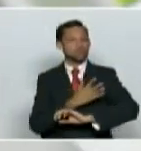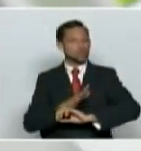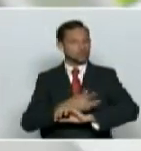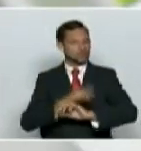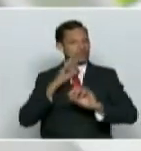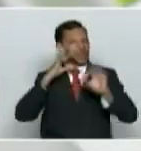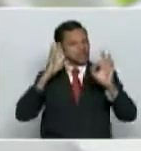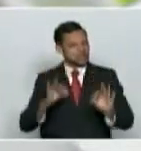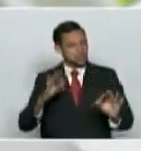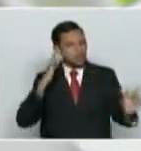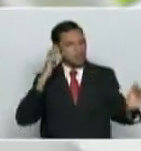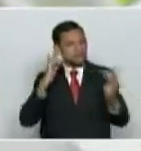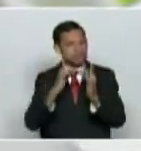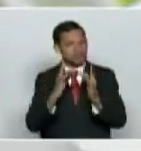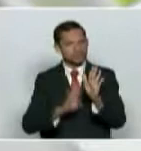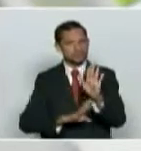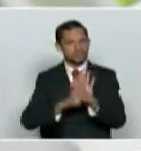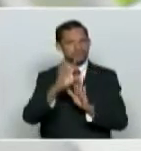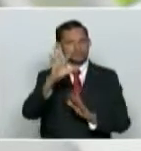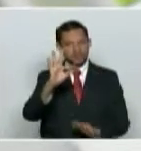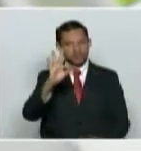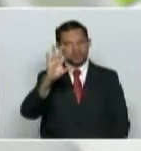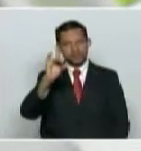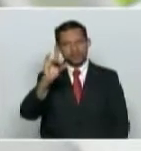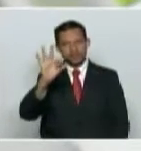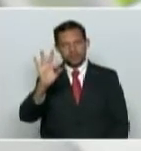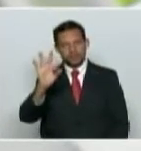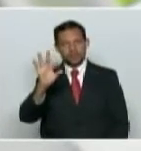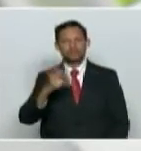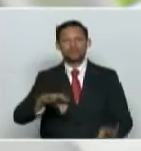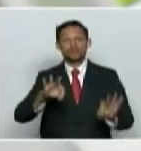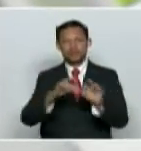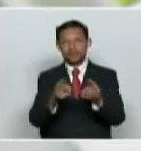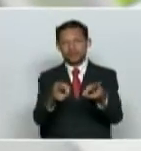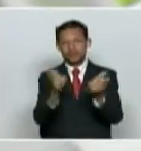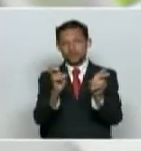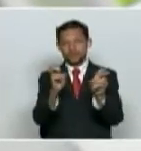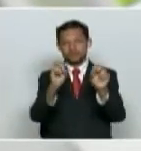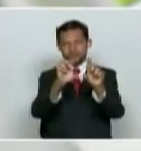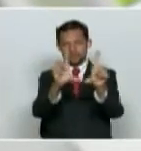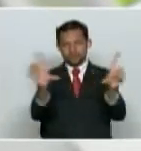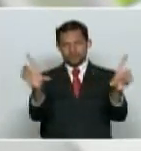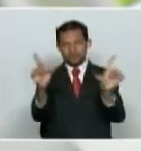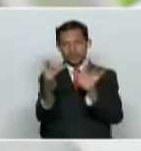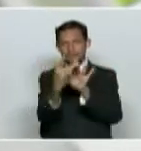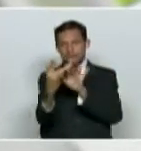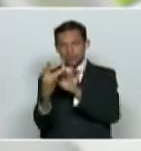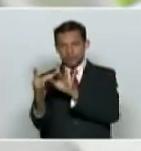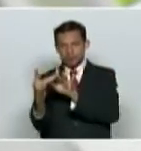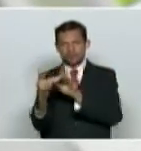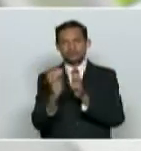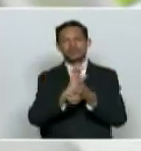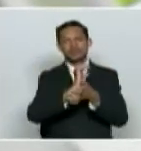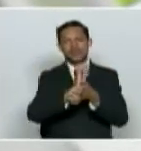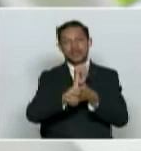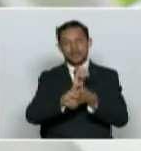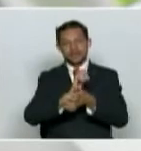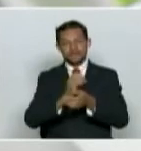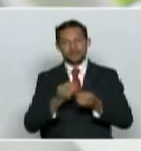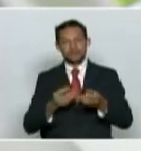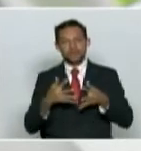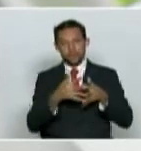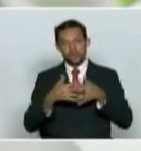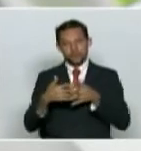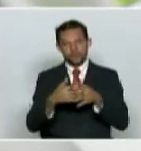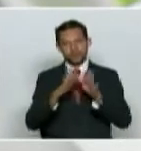canal en alta definición y disfrutar de una mejor calidad en tus programas favoritos. Telecafé, expresión de